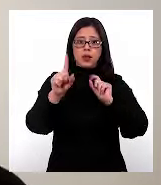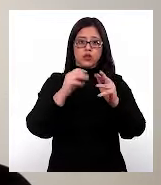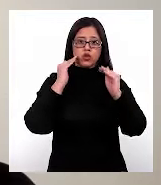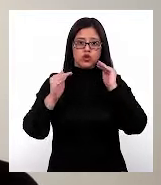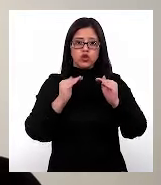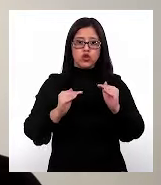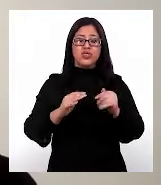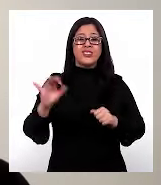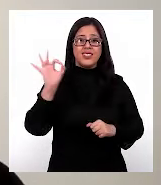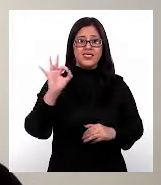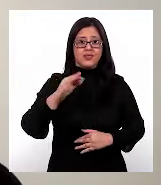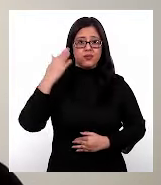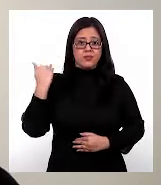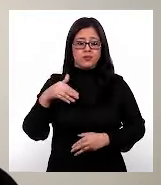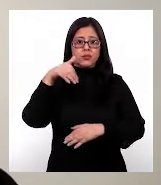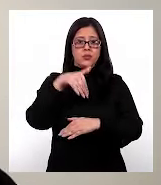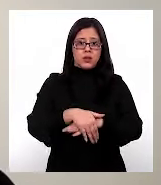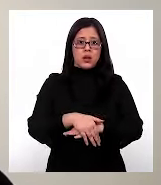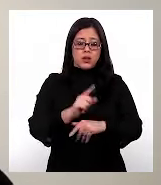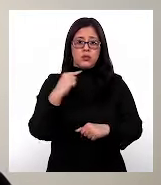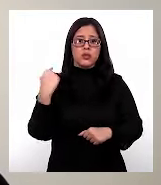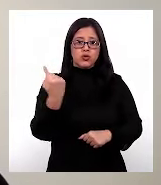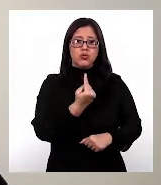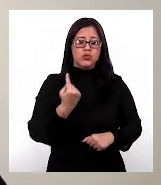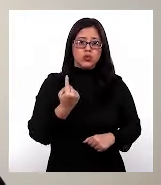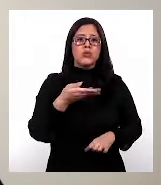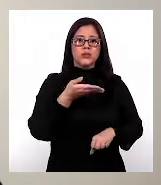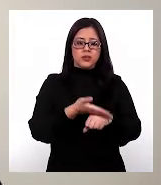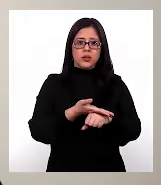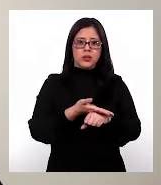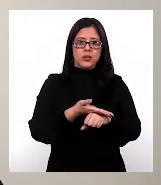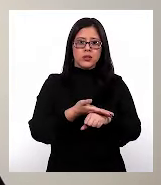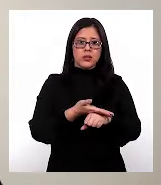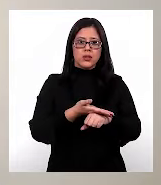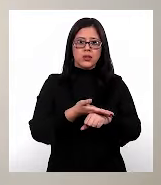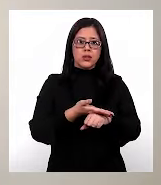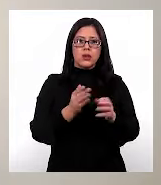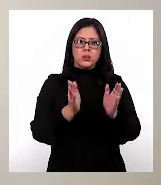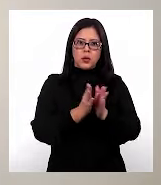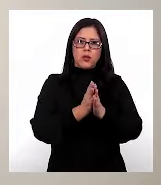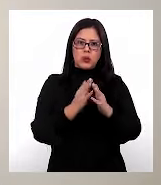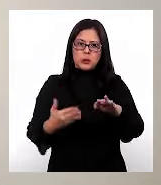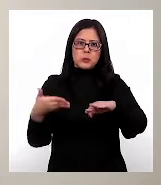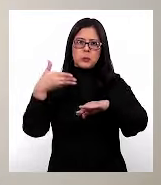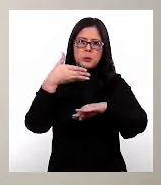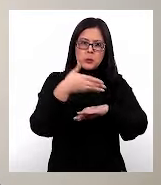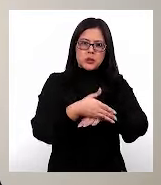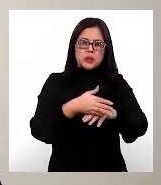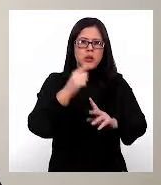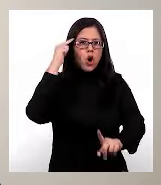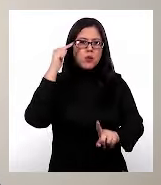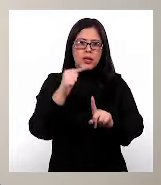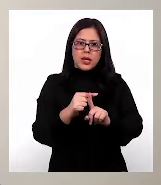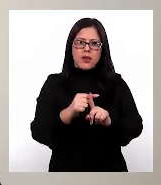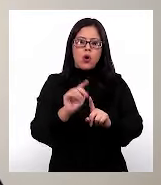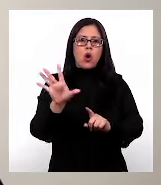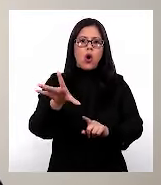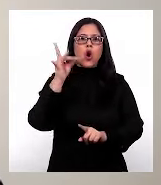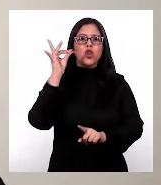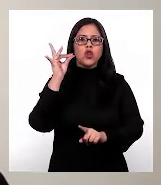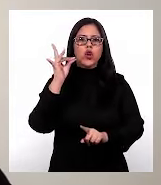como defensoría de la niñez desde el día sábado en la tarde estamos pidiendo que se intervenga con la finalidad de